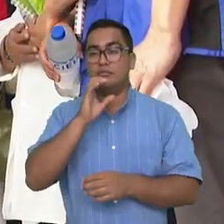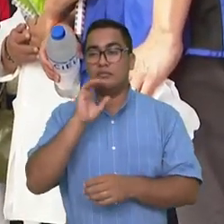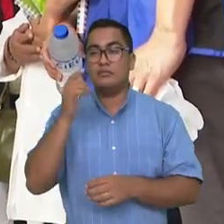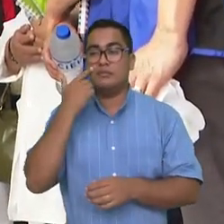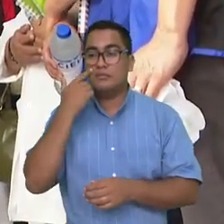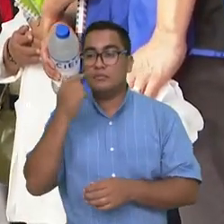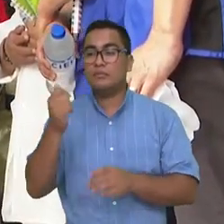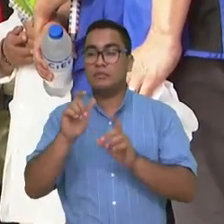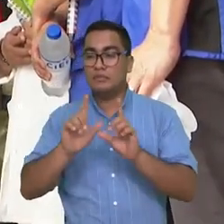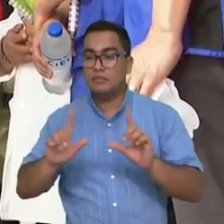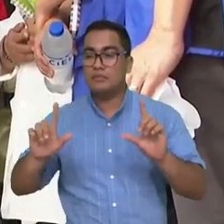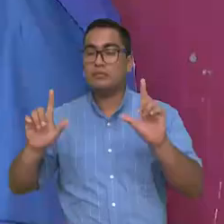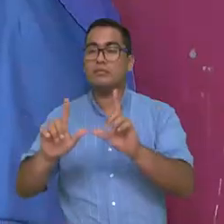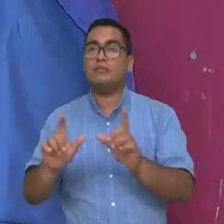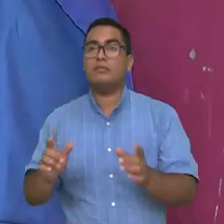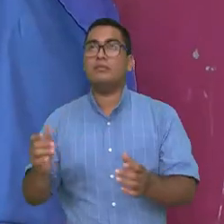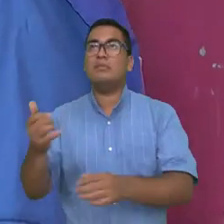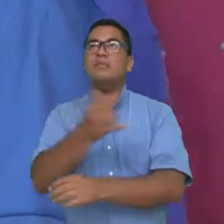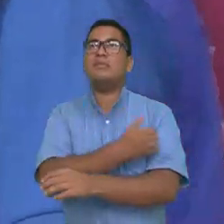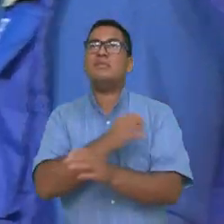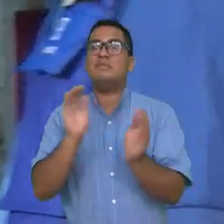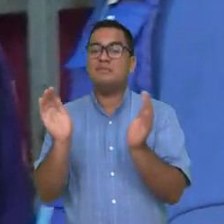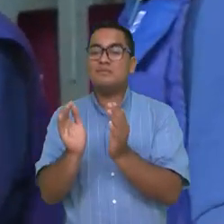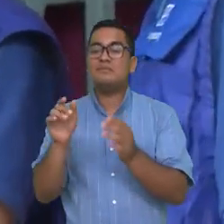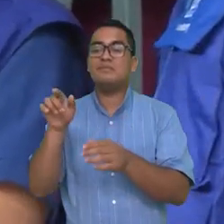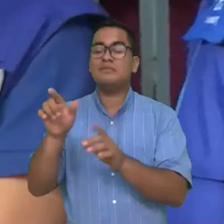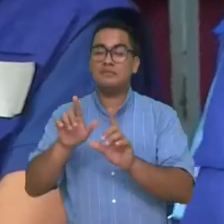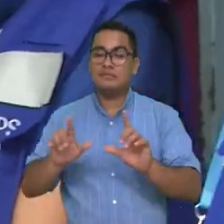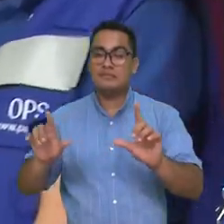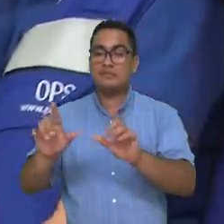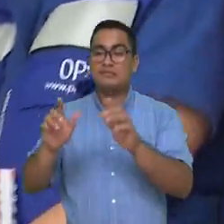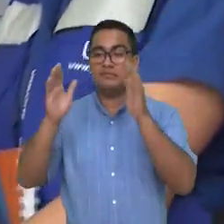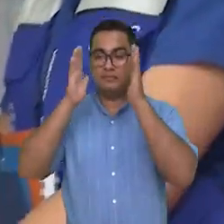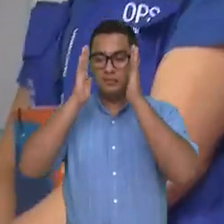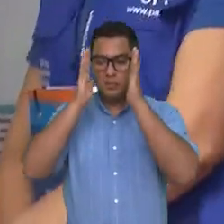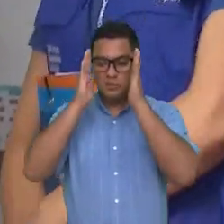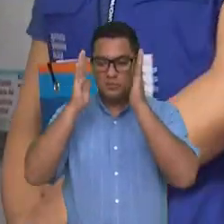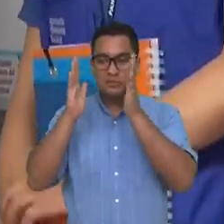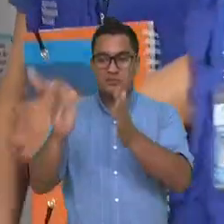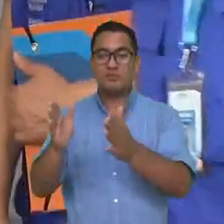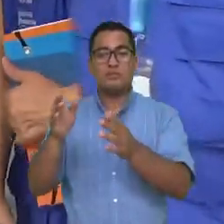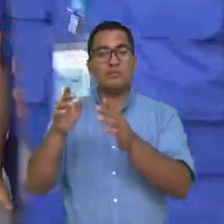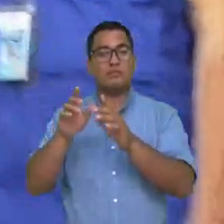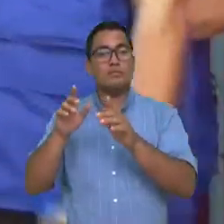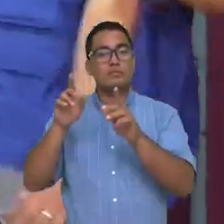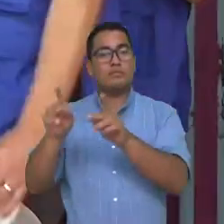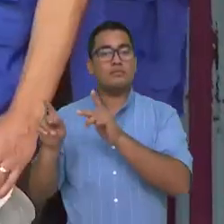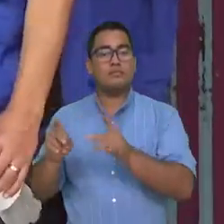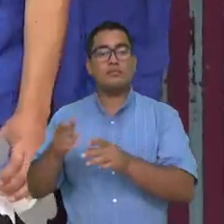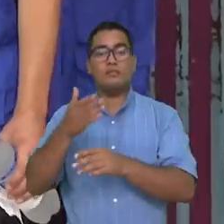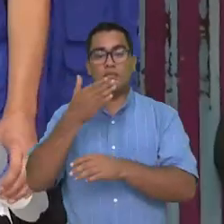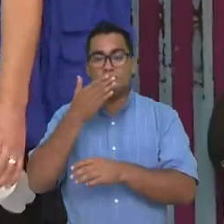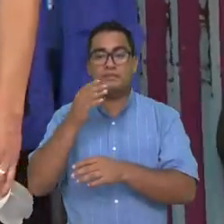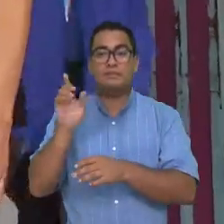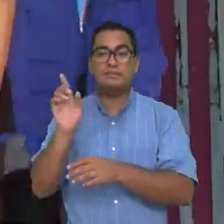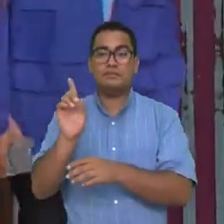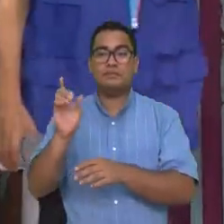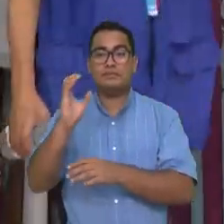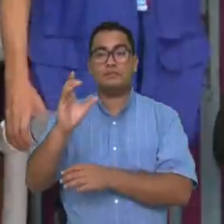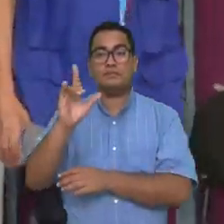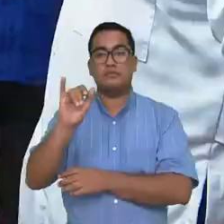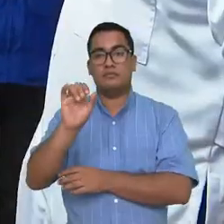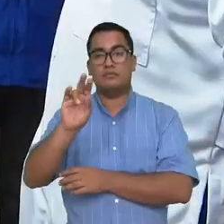de esta unidad médica, entre ellas el área destinada para la atención de enfermedades respiratorias asignada en la Clínica de